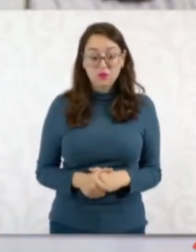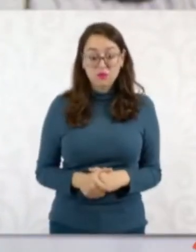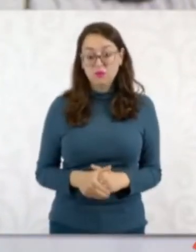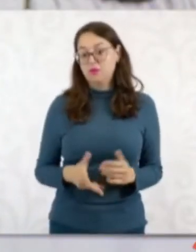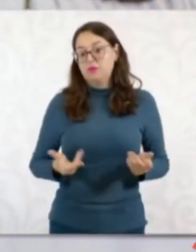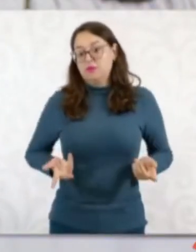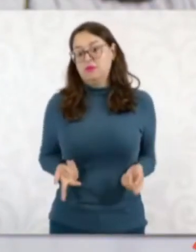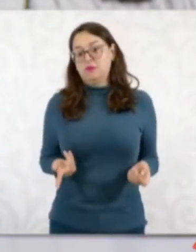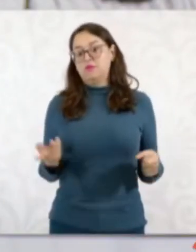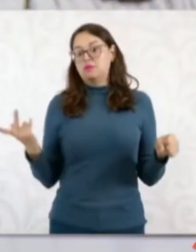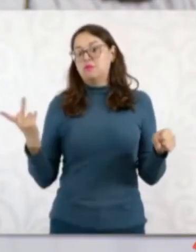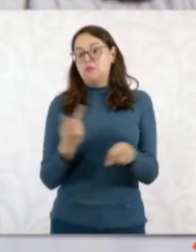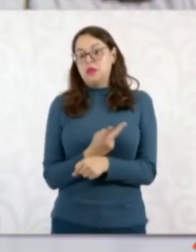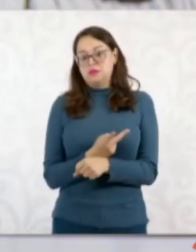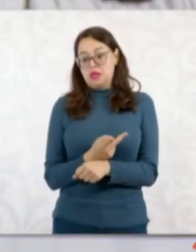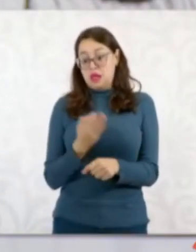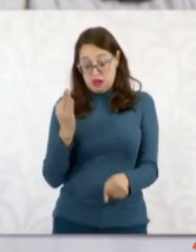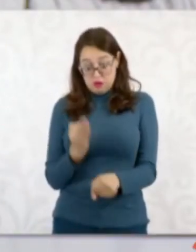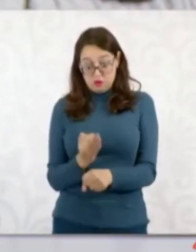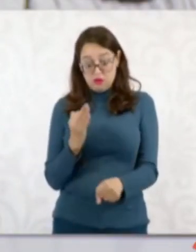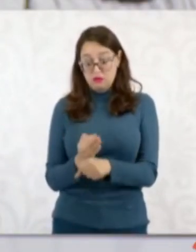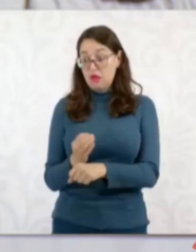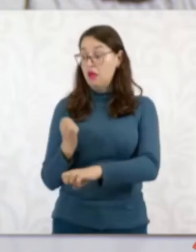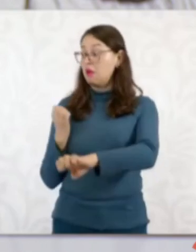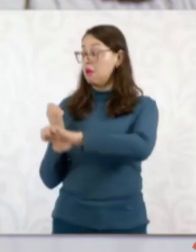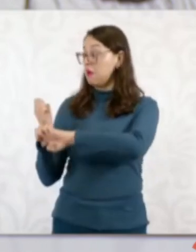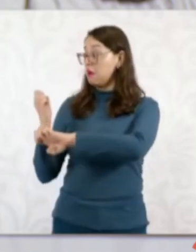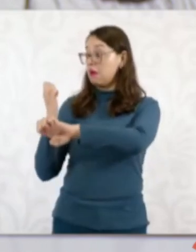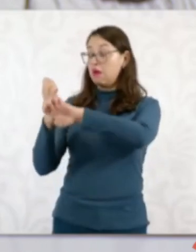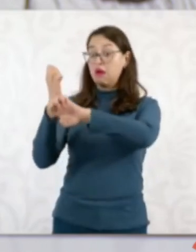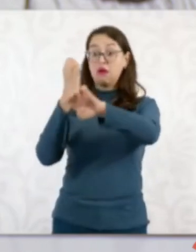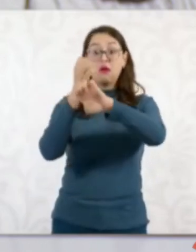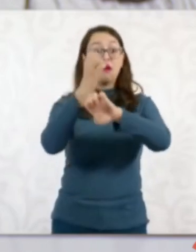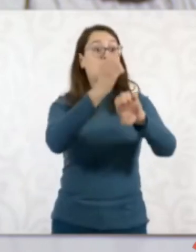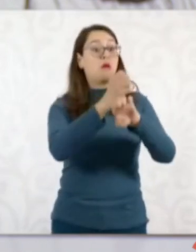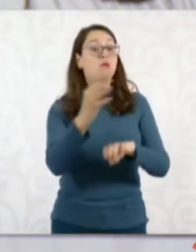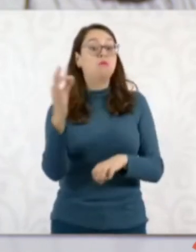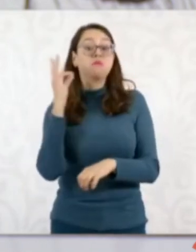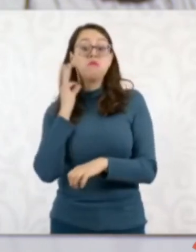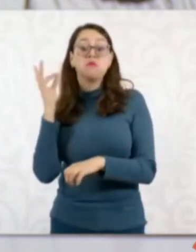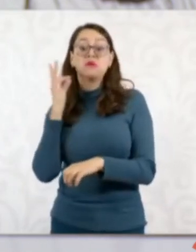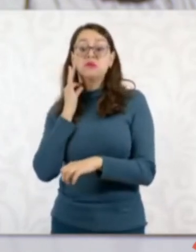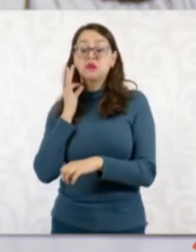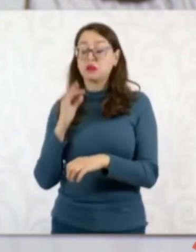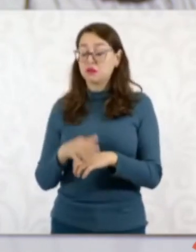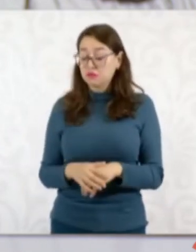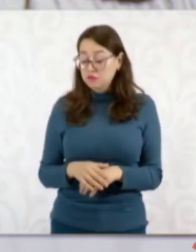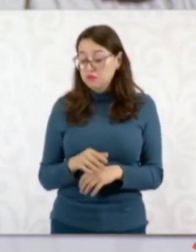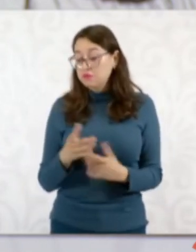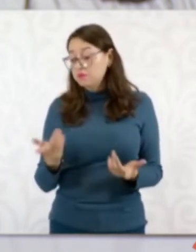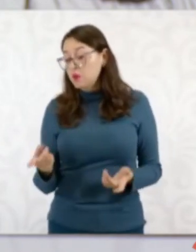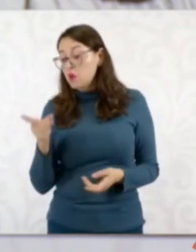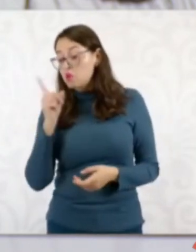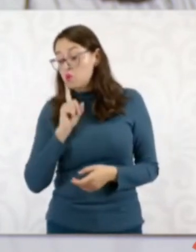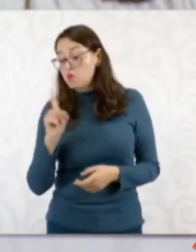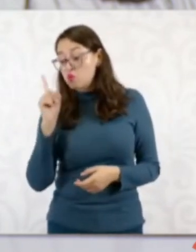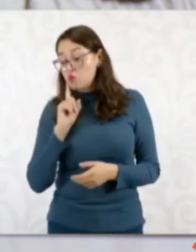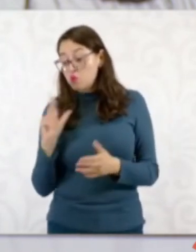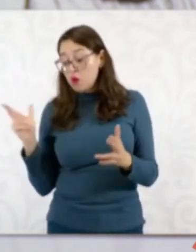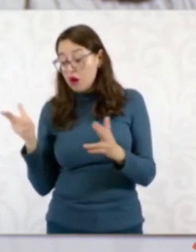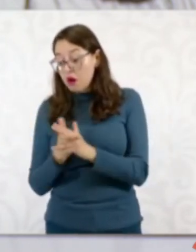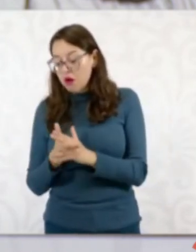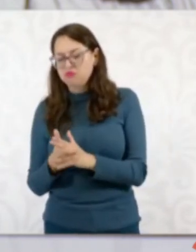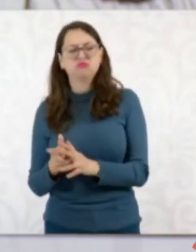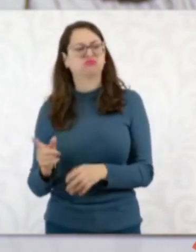en las fiscalías actualmente? En algunas fiscalías se sigue catalogando la muerte violenta de una mujer como suicidio